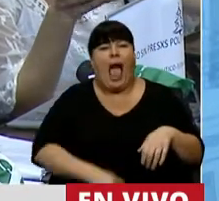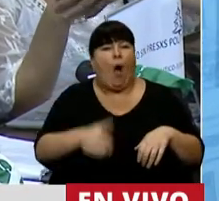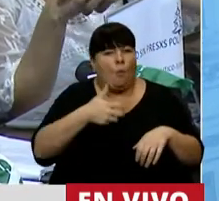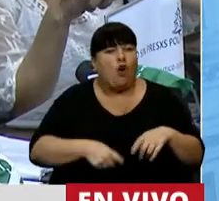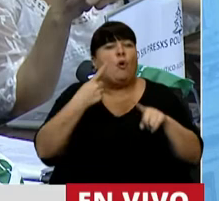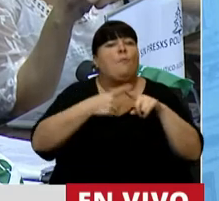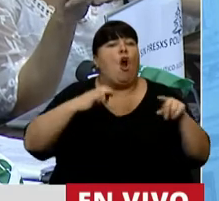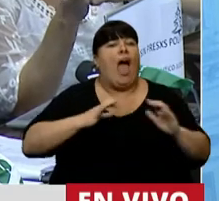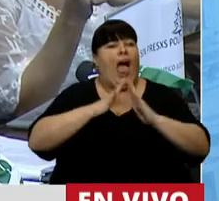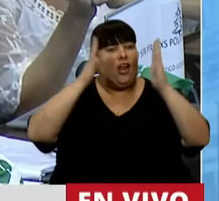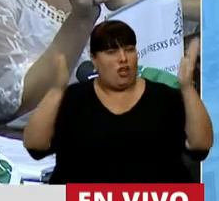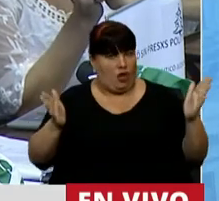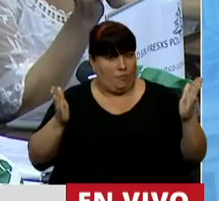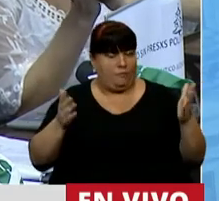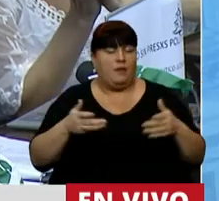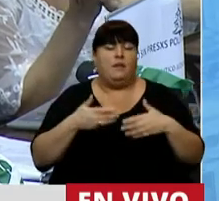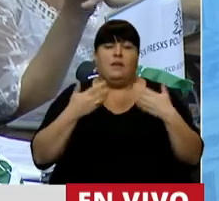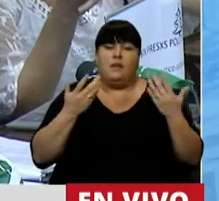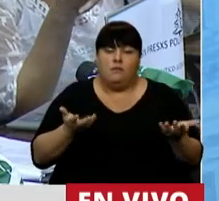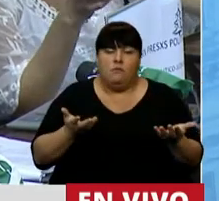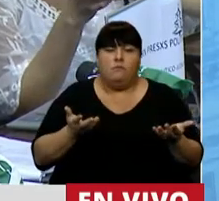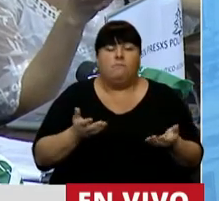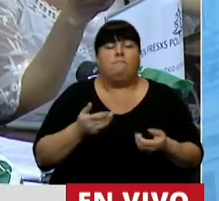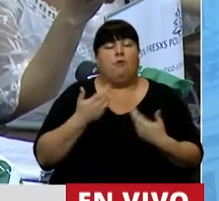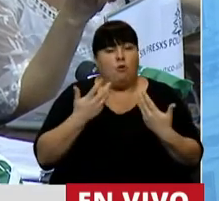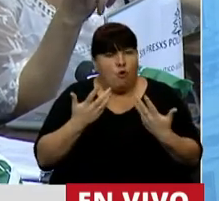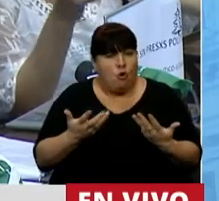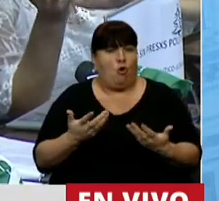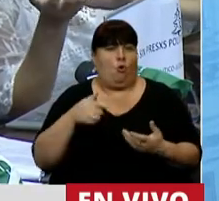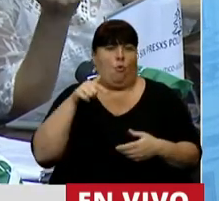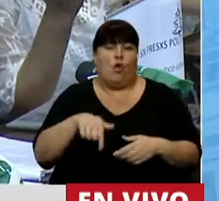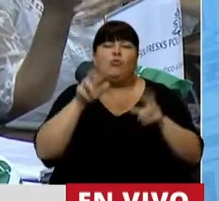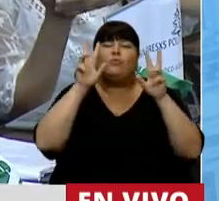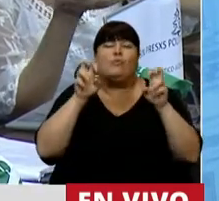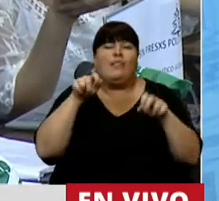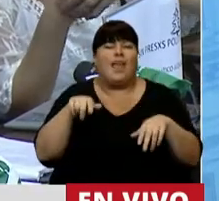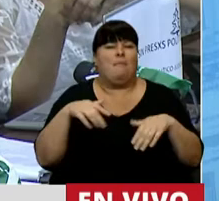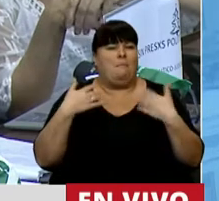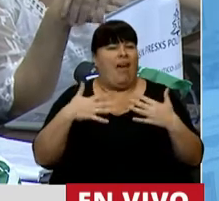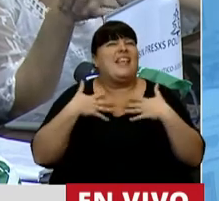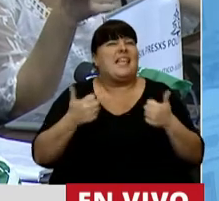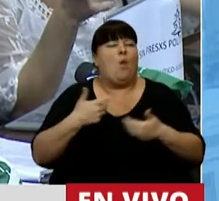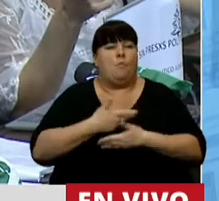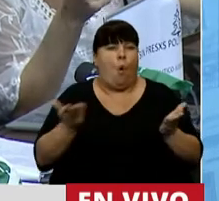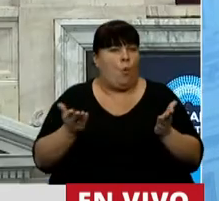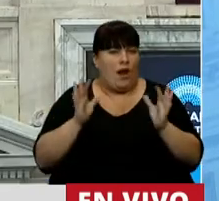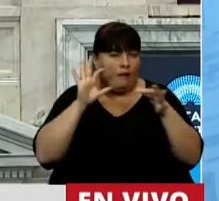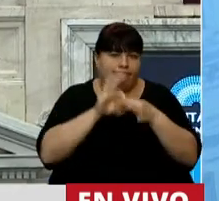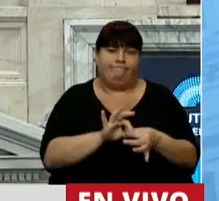abortos al año. Entonces, por supuesto que esta es una cuestión de salud